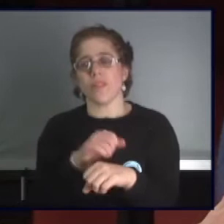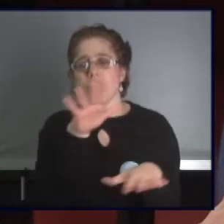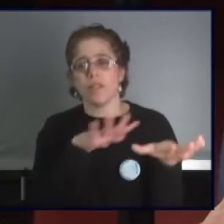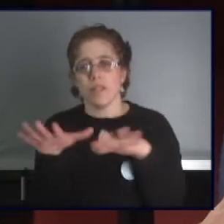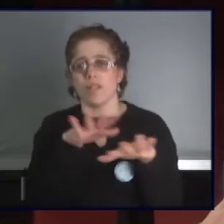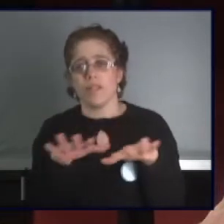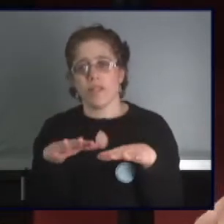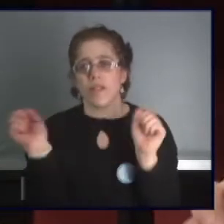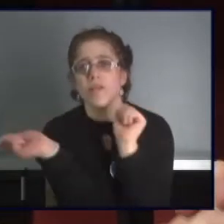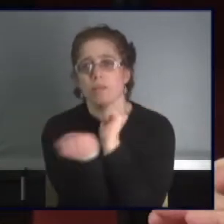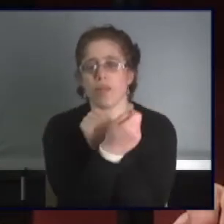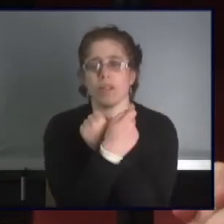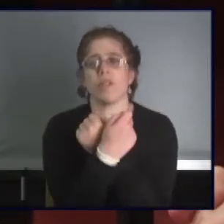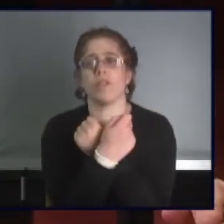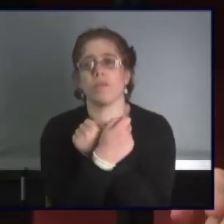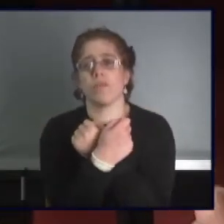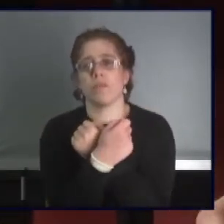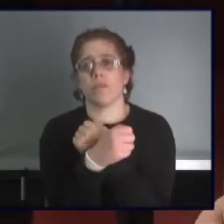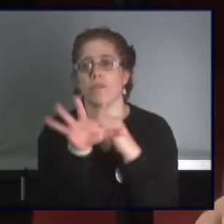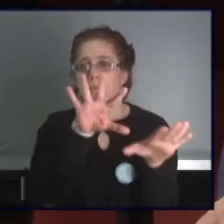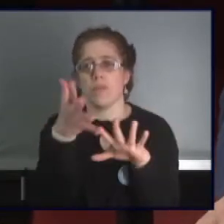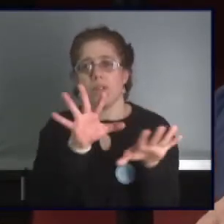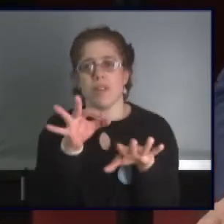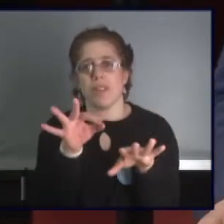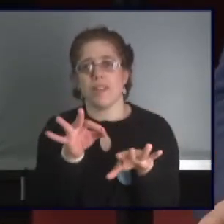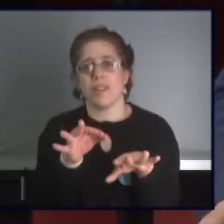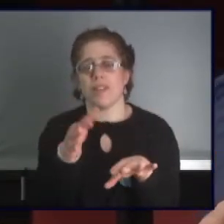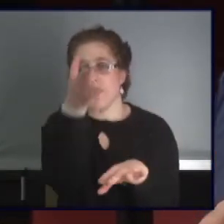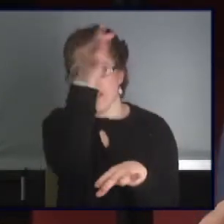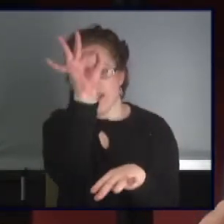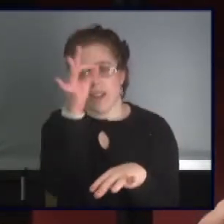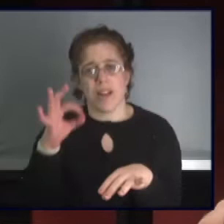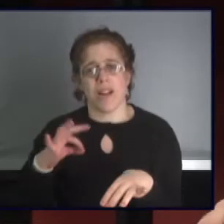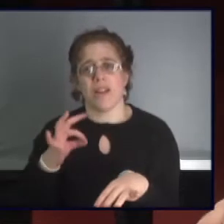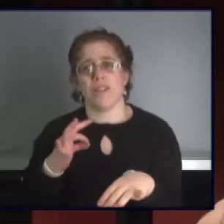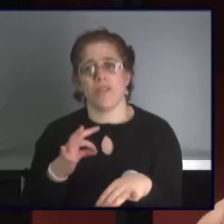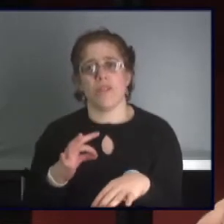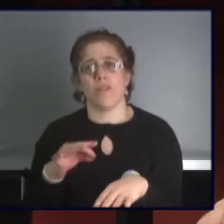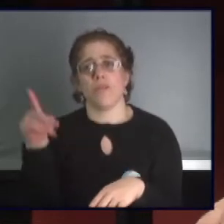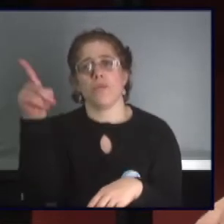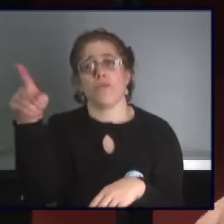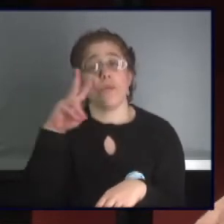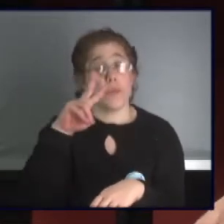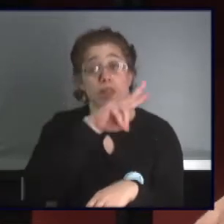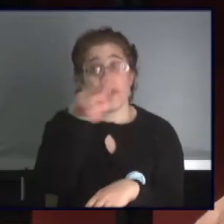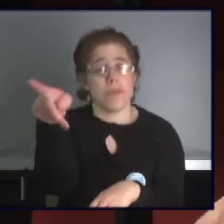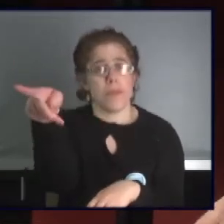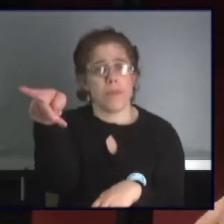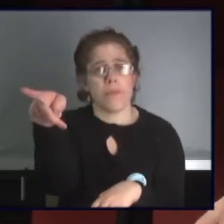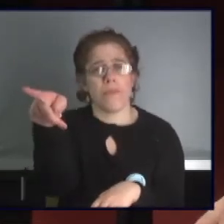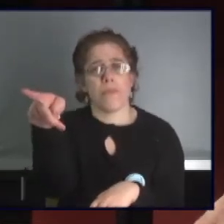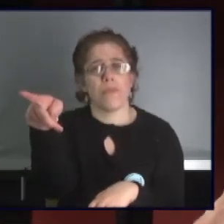renovación que hace por lo menos 60 años que no se hacía dame tu visión si es algo